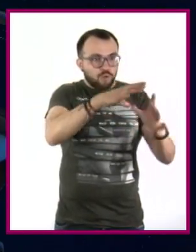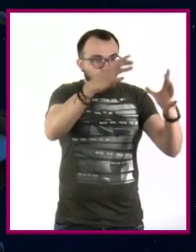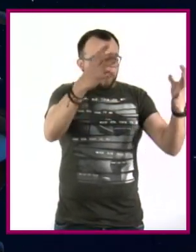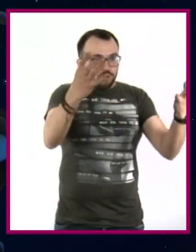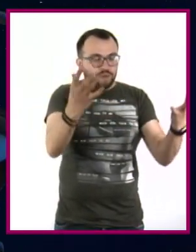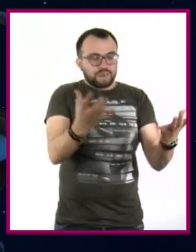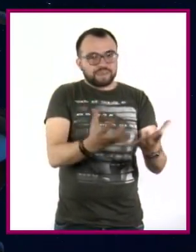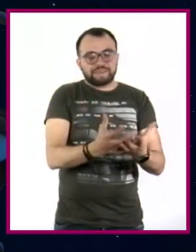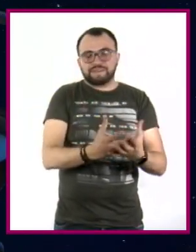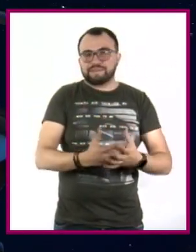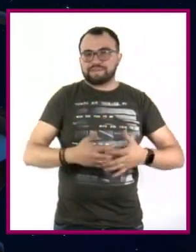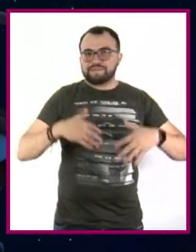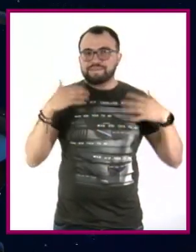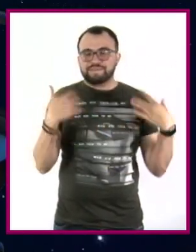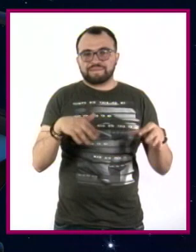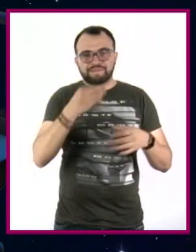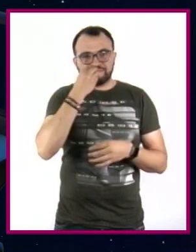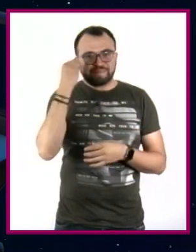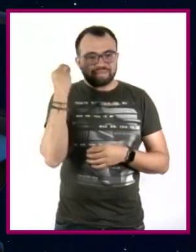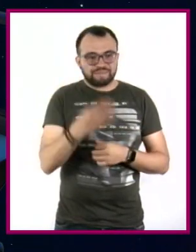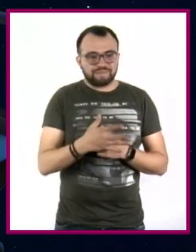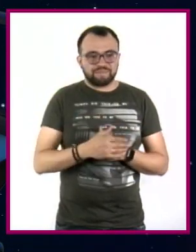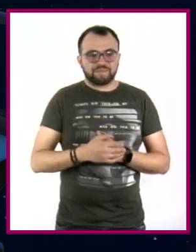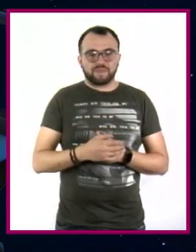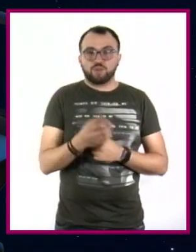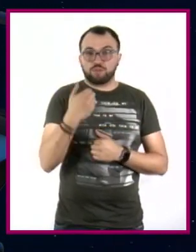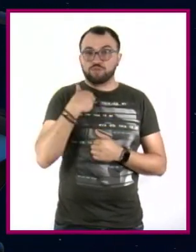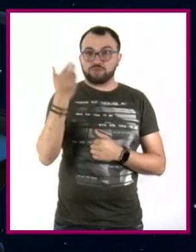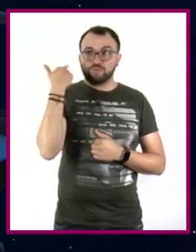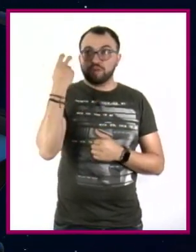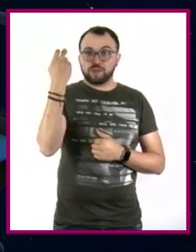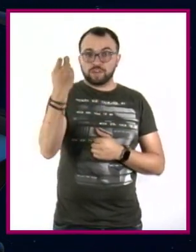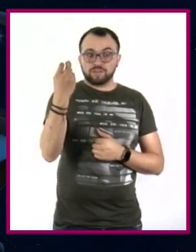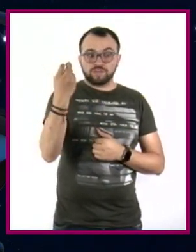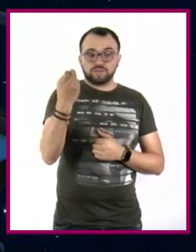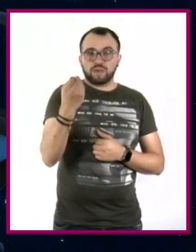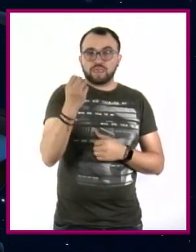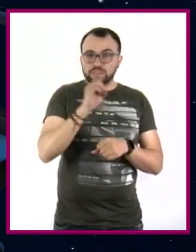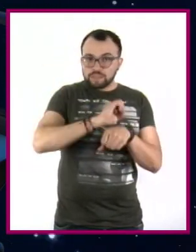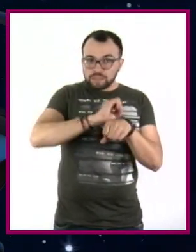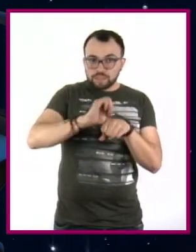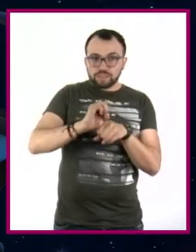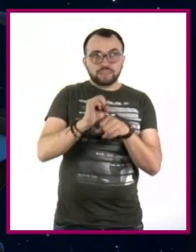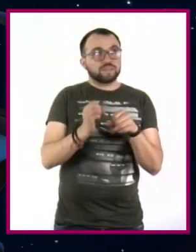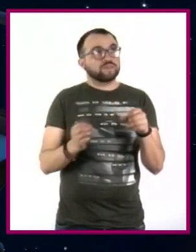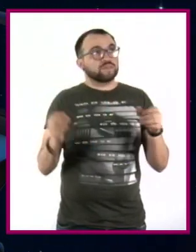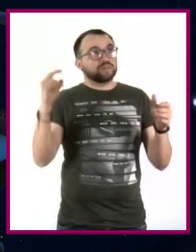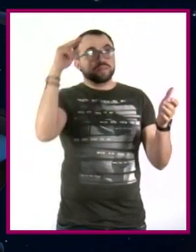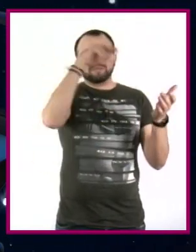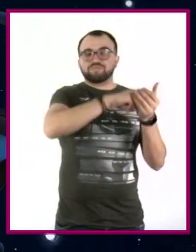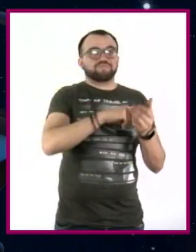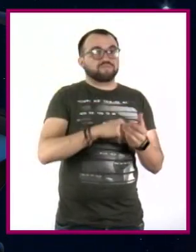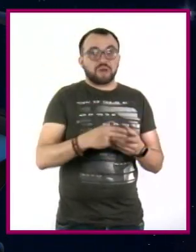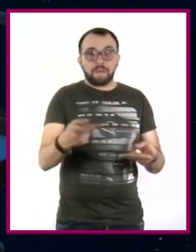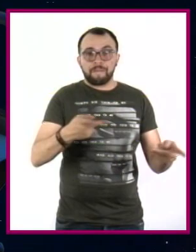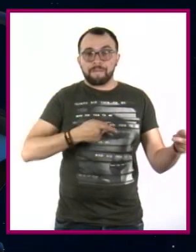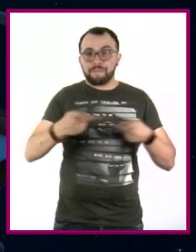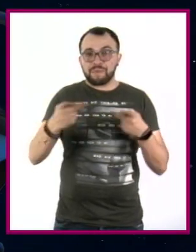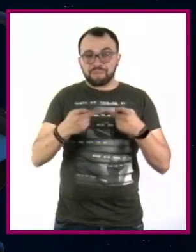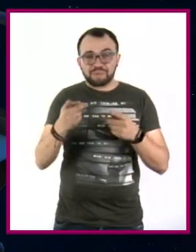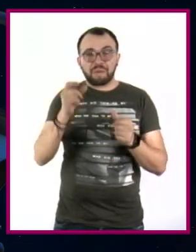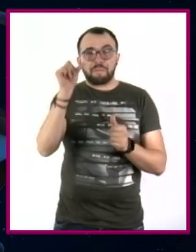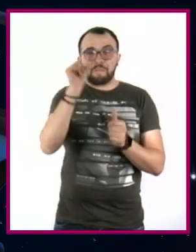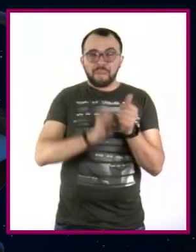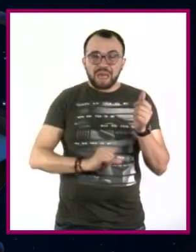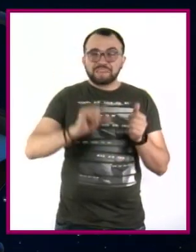Claro, eso suena muy chido. Pero he escuchado que esas exploraciones no son muy sencillas. Se tienen que preparar durante meses